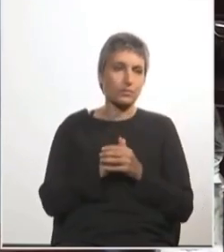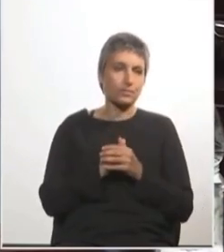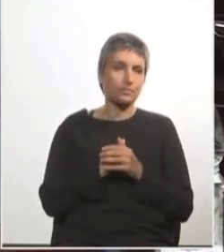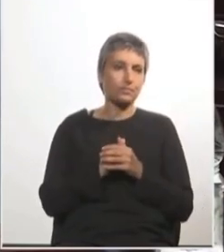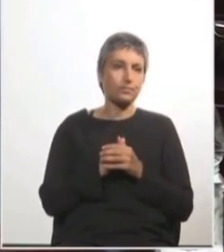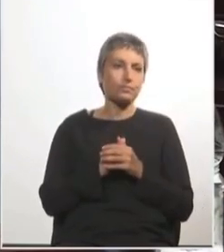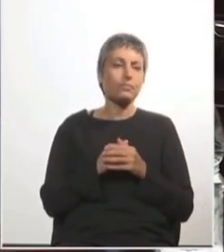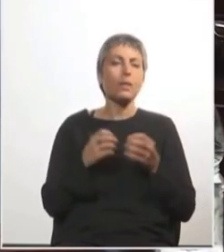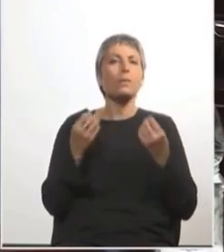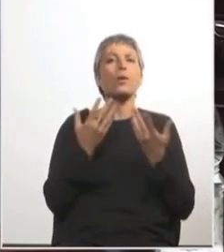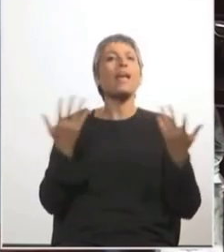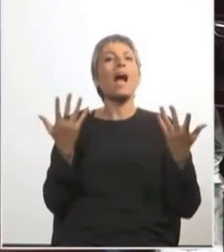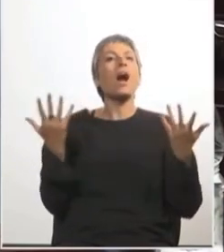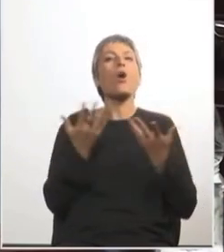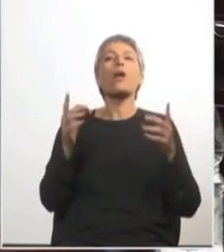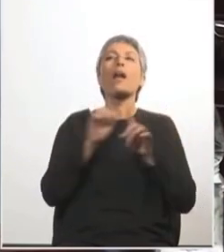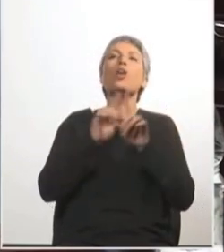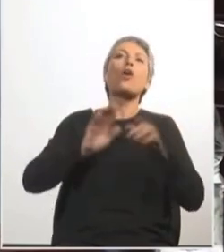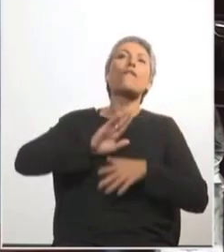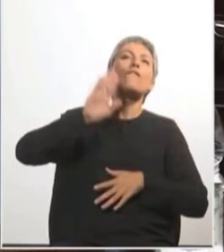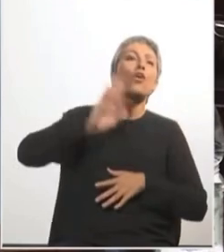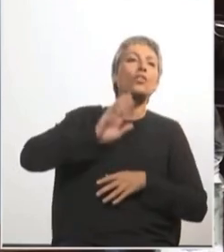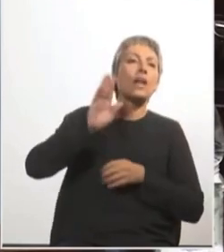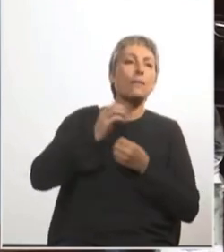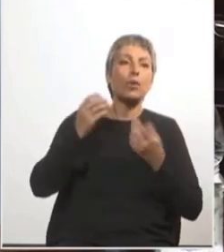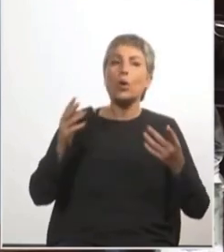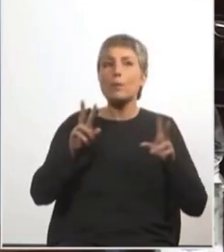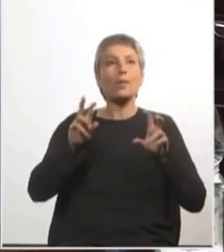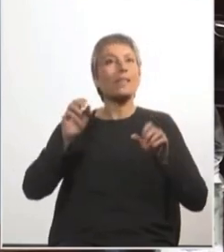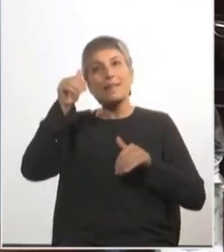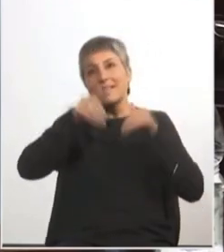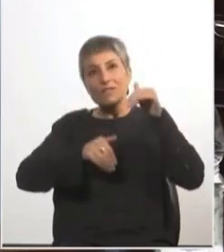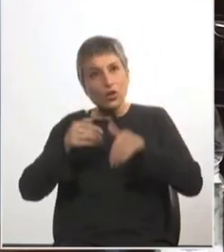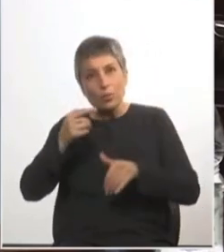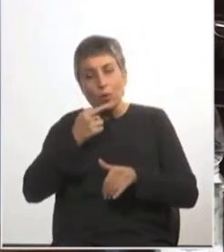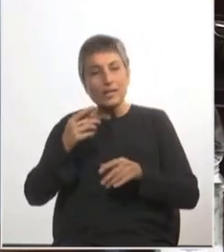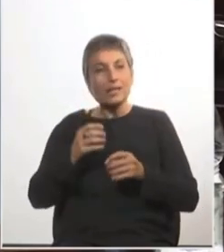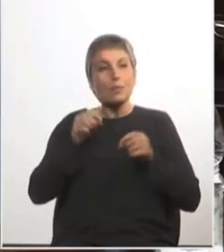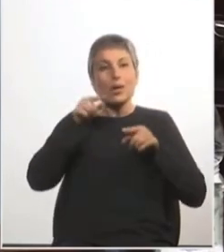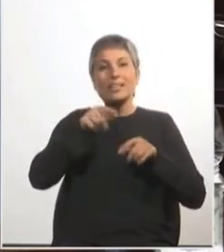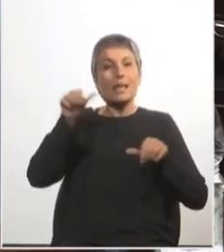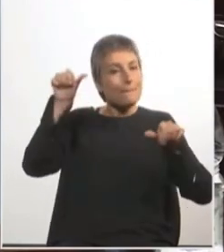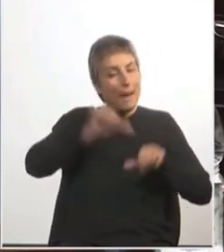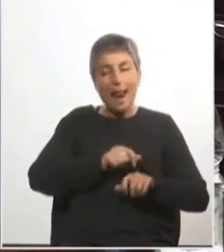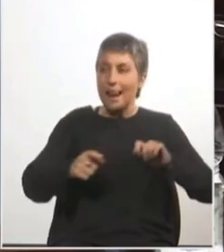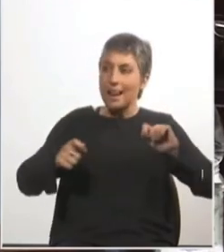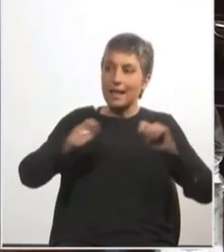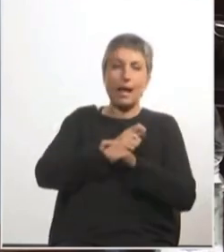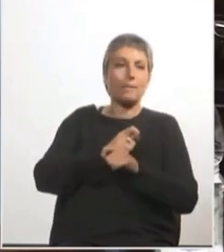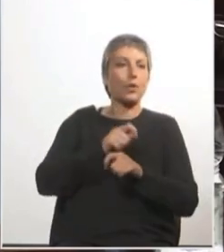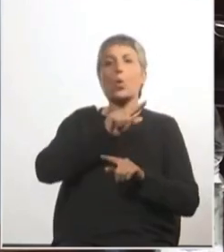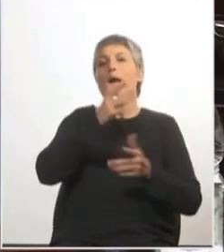¿Por qué no votamos esta? ¿Porque no pagar costos políticos? No, porque es una mala reforma,